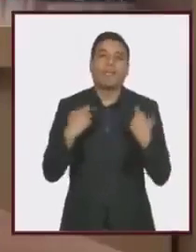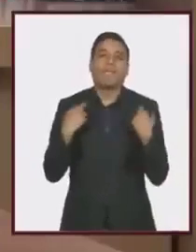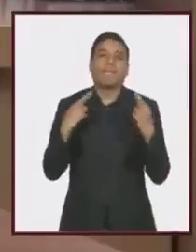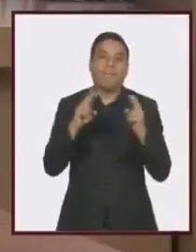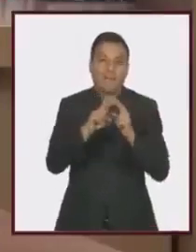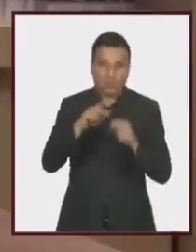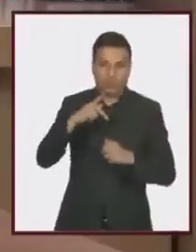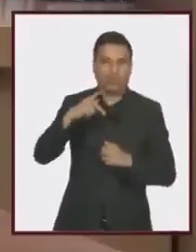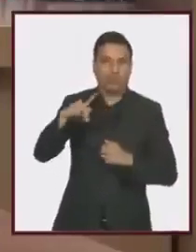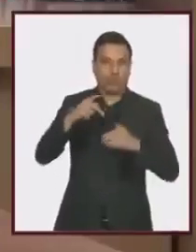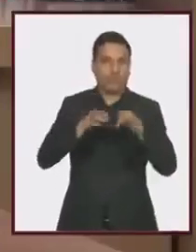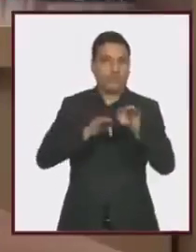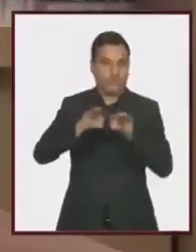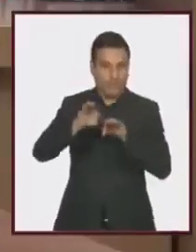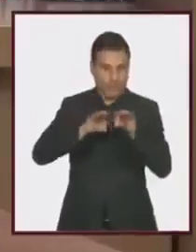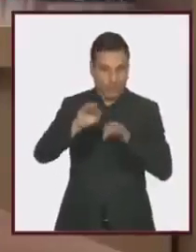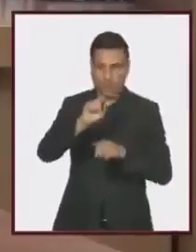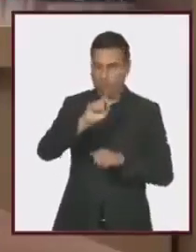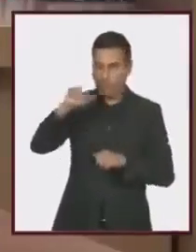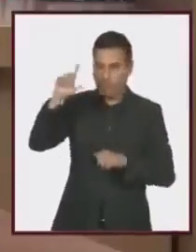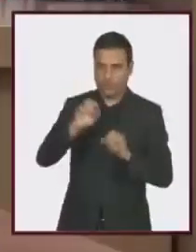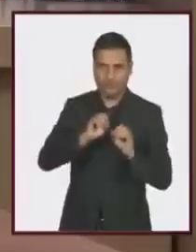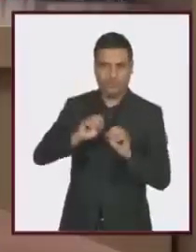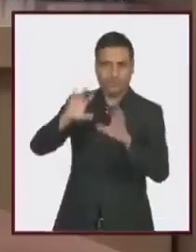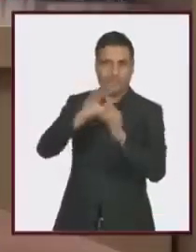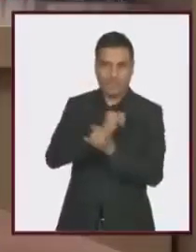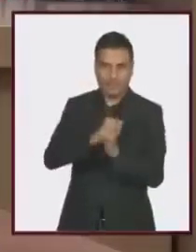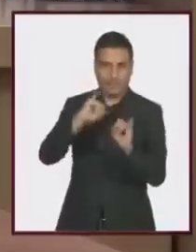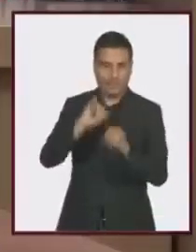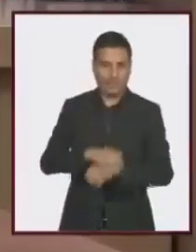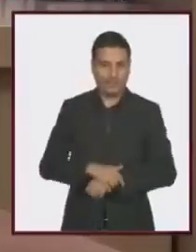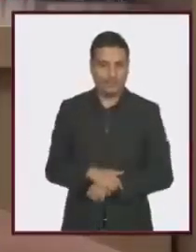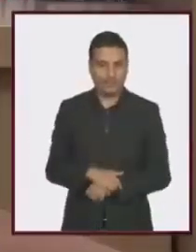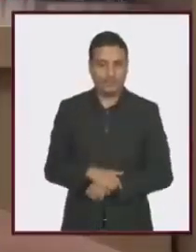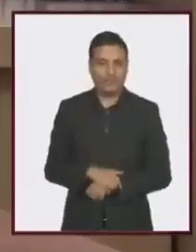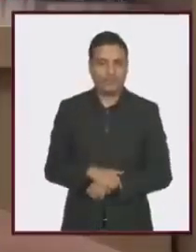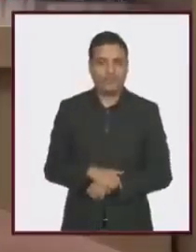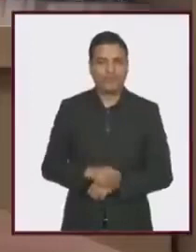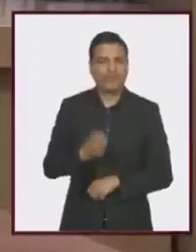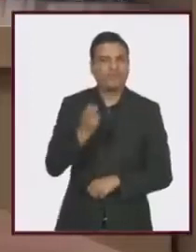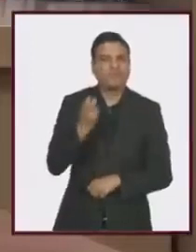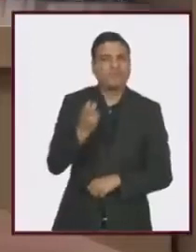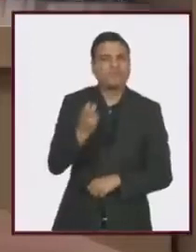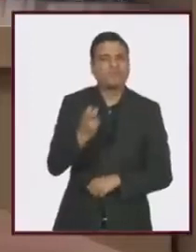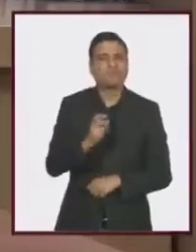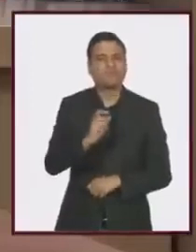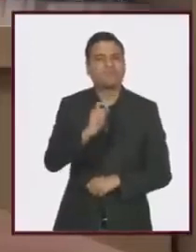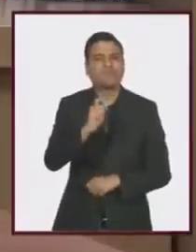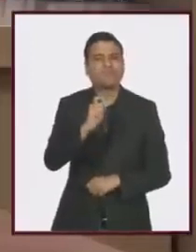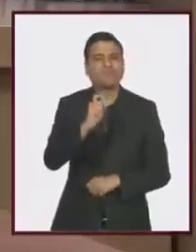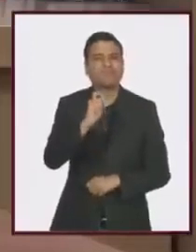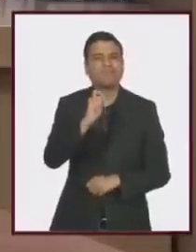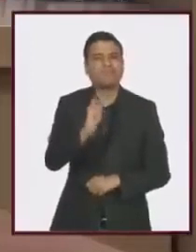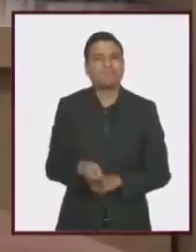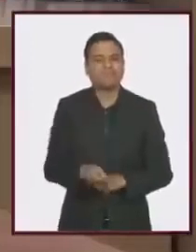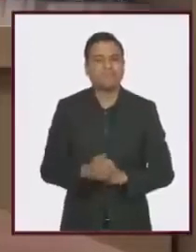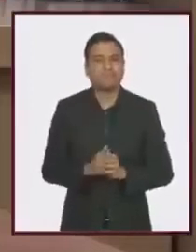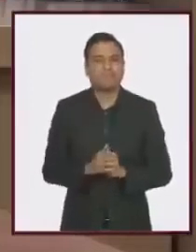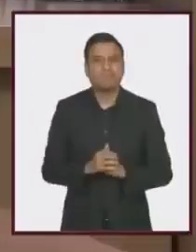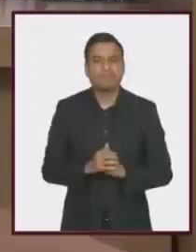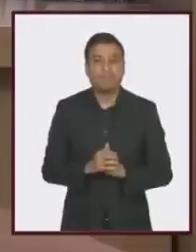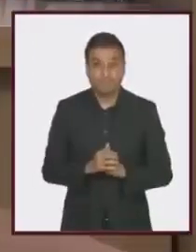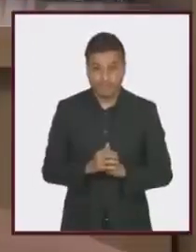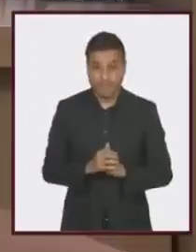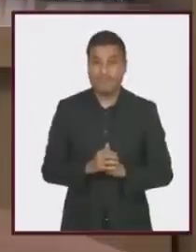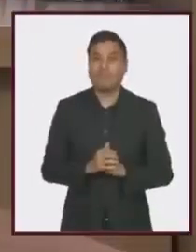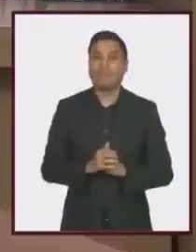docente. Este ejercicio de la autonomía profesional del docente tiene que tener como punto de